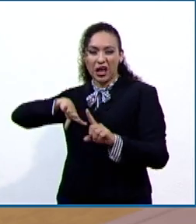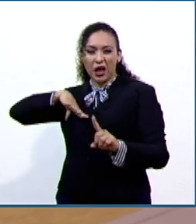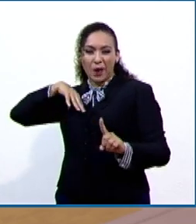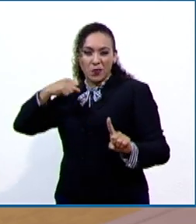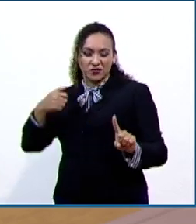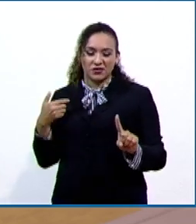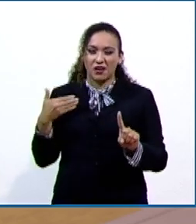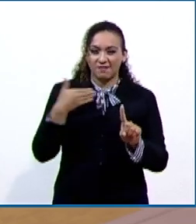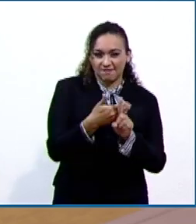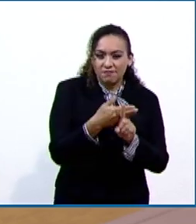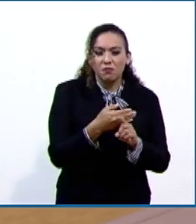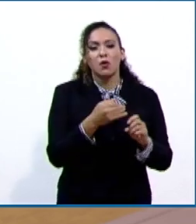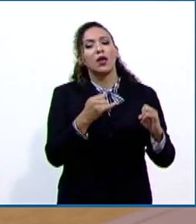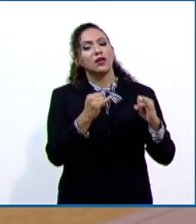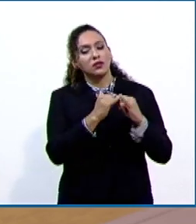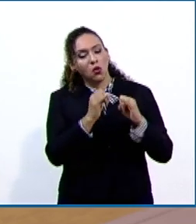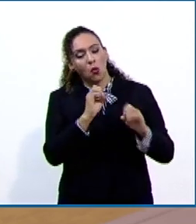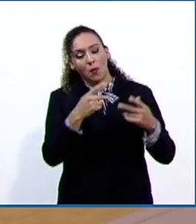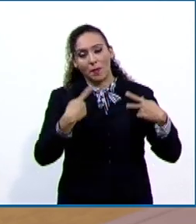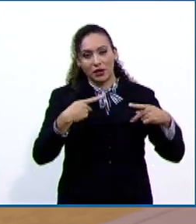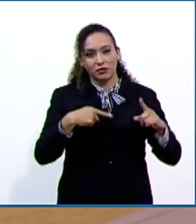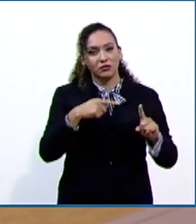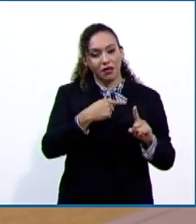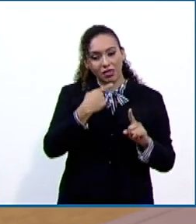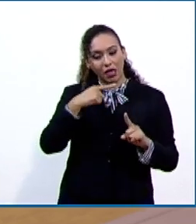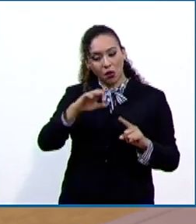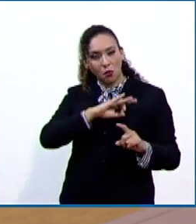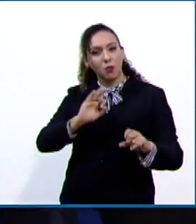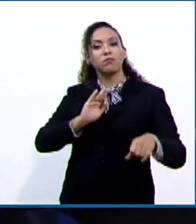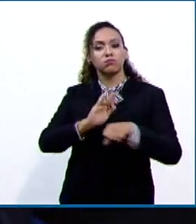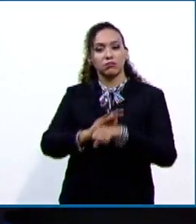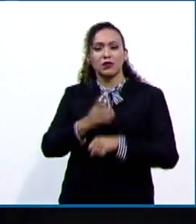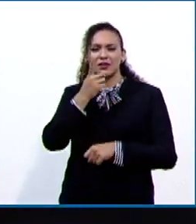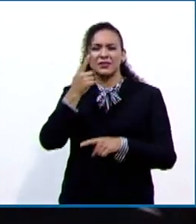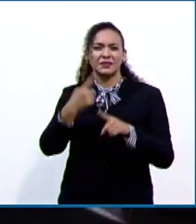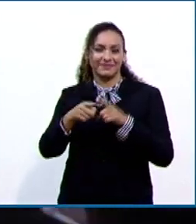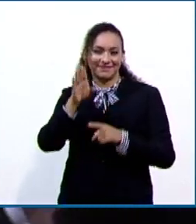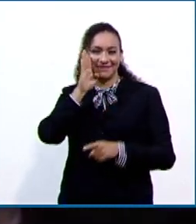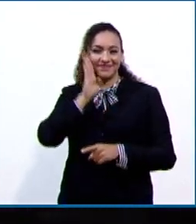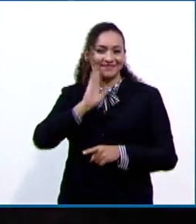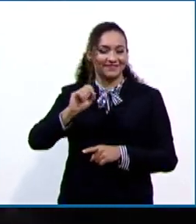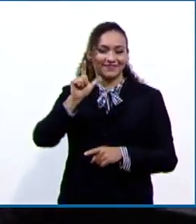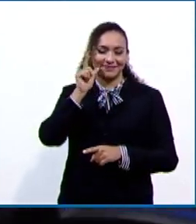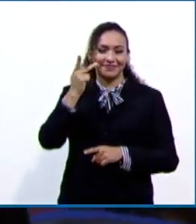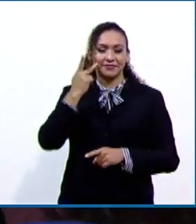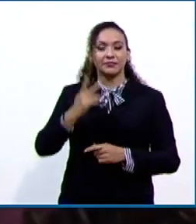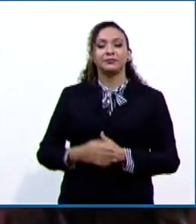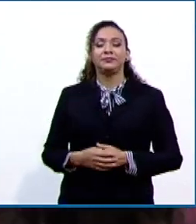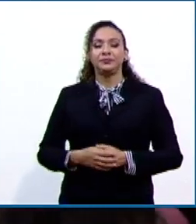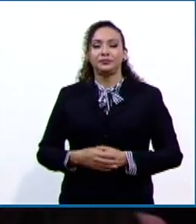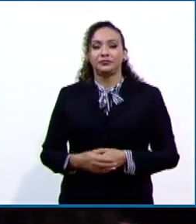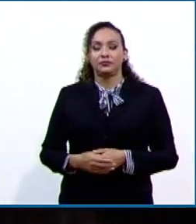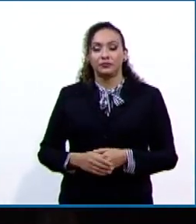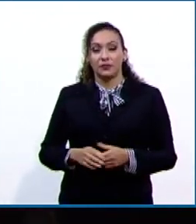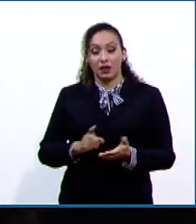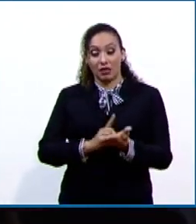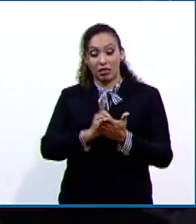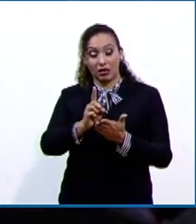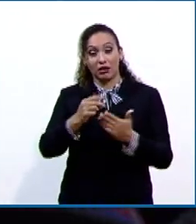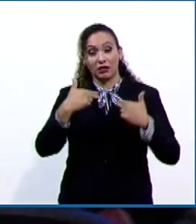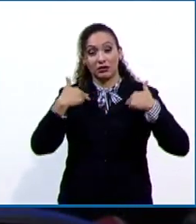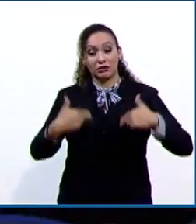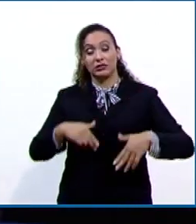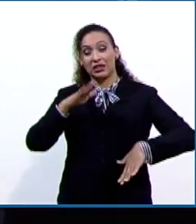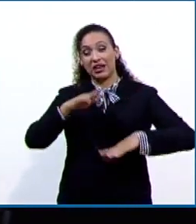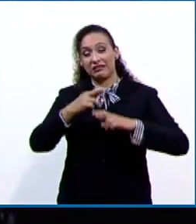aseguró la ministra presidenta Norma Lucía Piña Hernández. Los derechos humanos están en riesgo cuando el poder no es